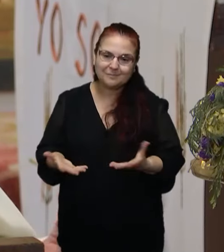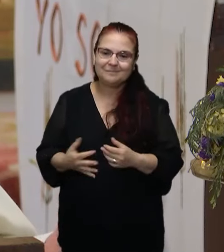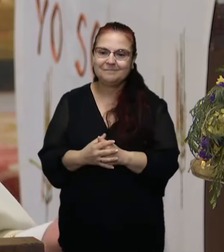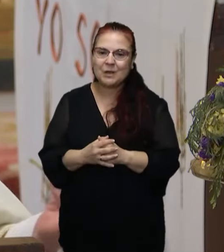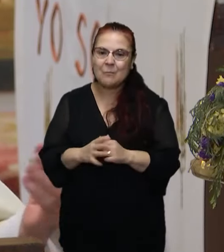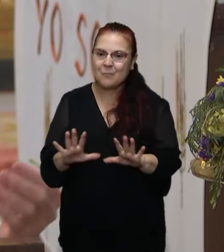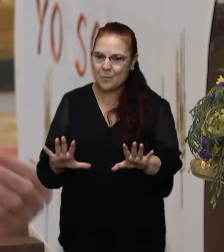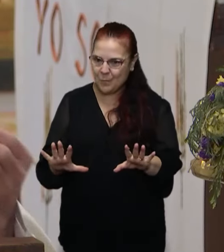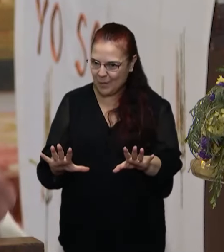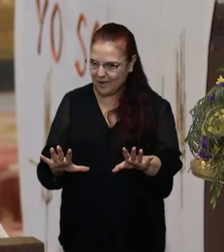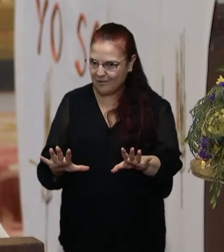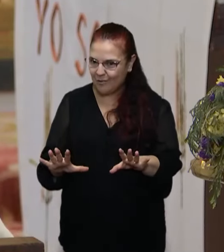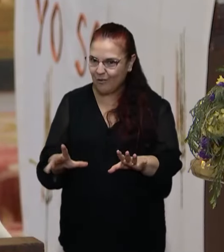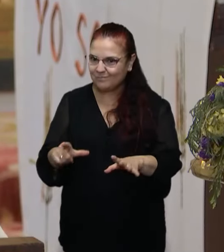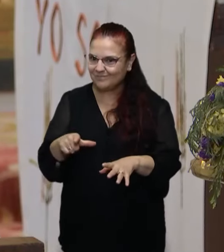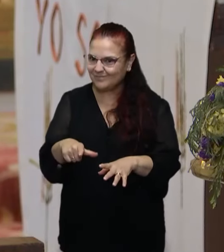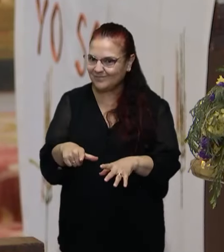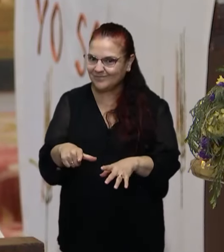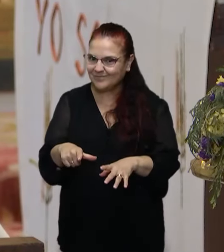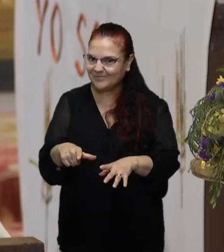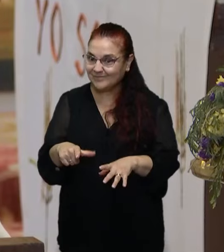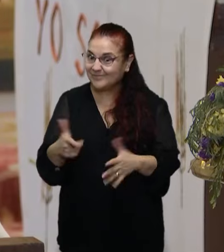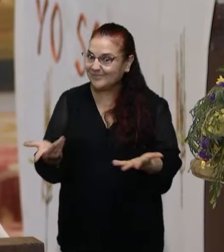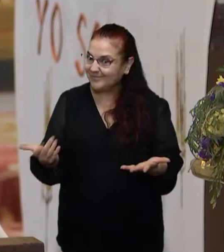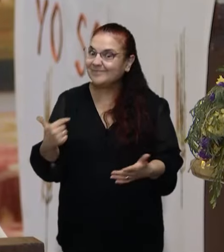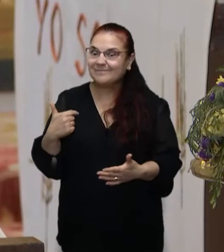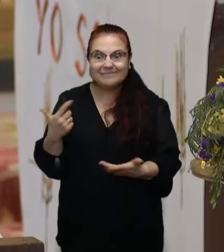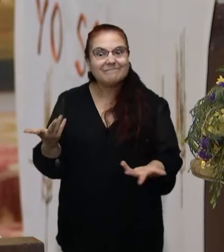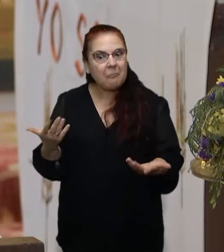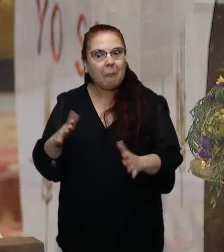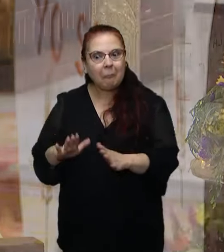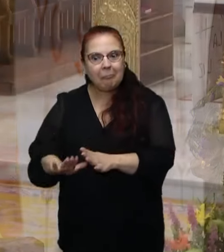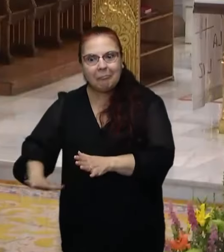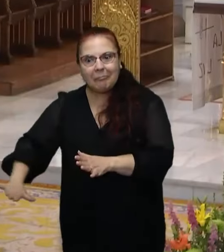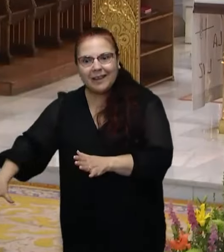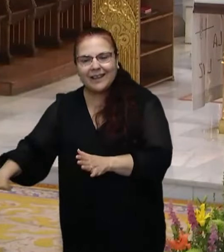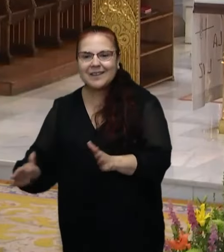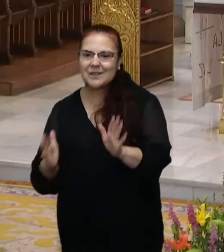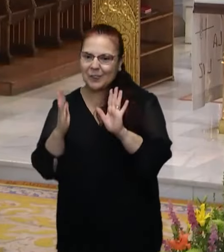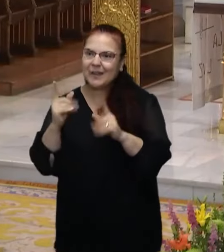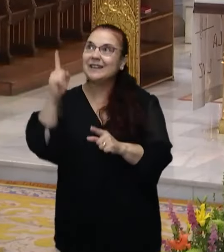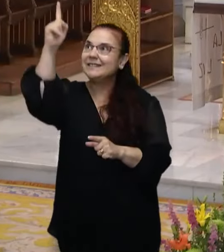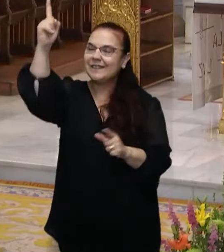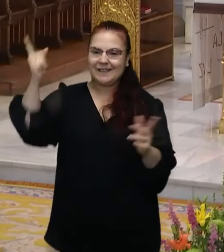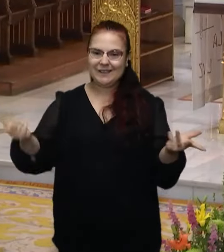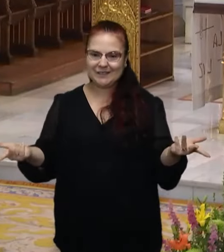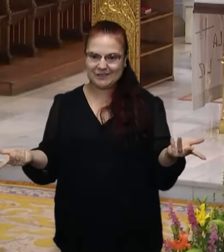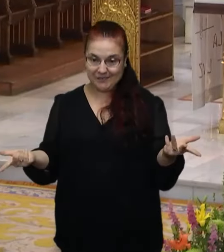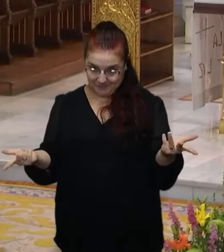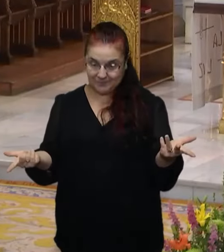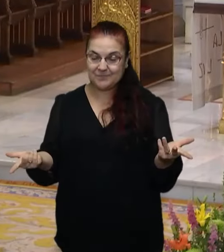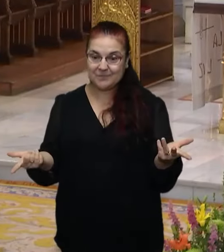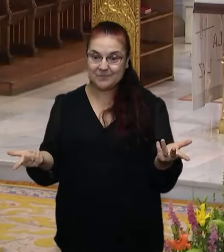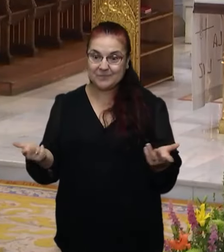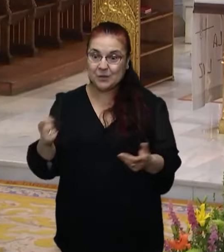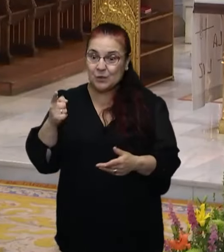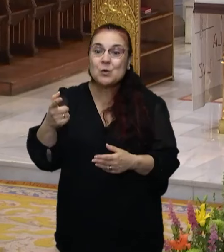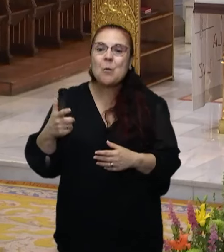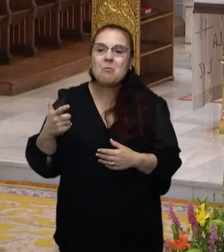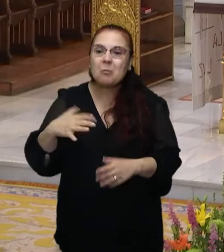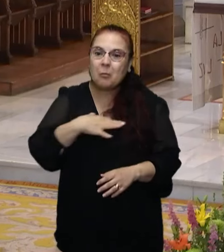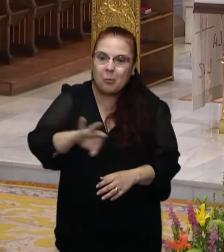Sin embargo, eso no basta para ser pequeño delante de Dios, ni mucho menos. Uno puede ser muy